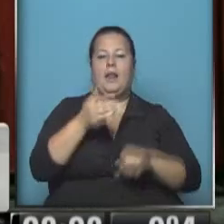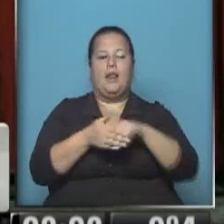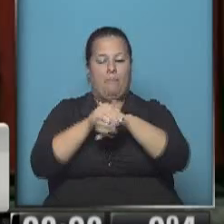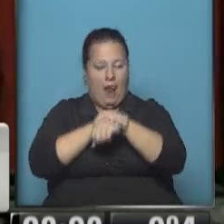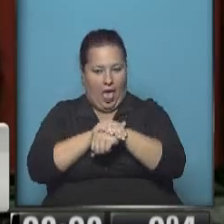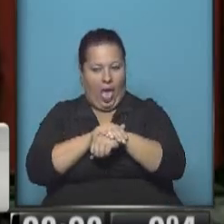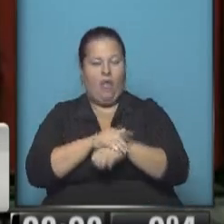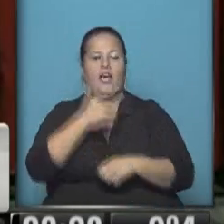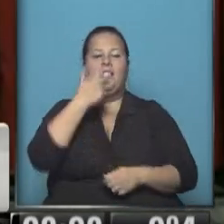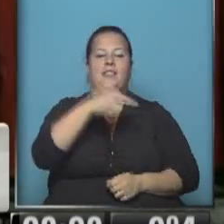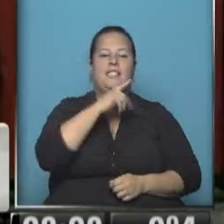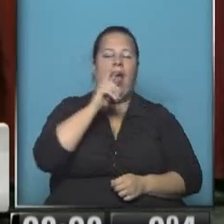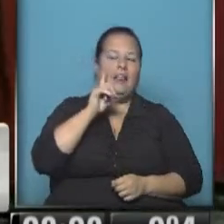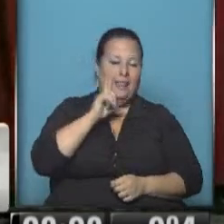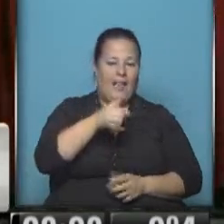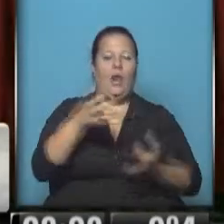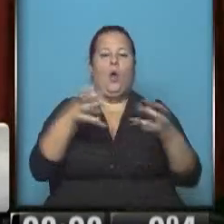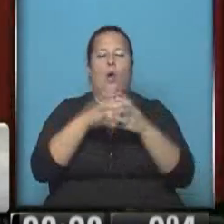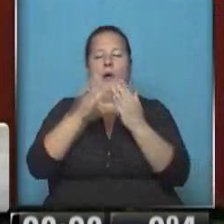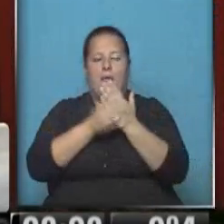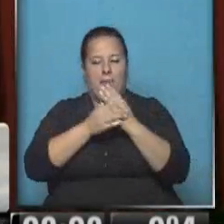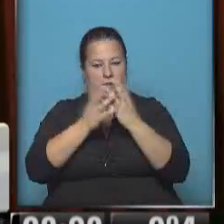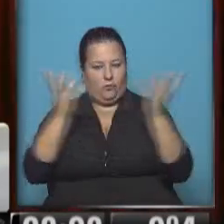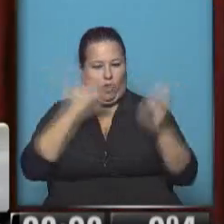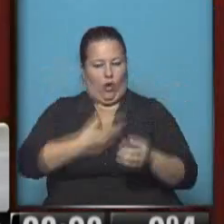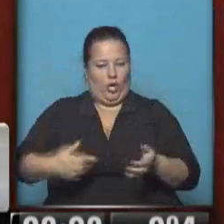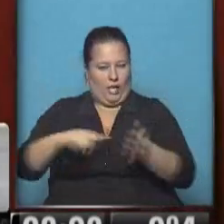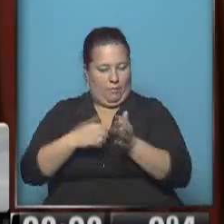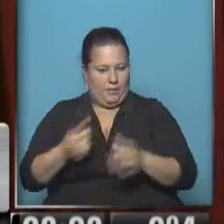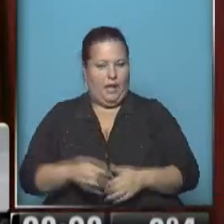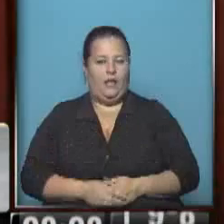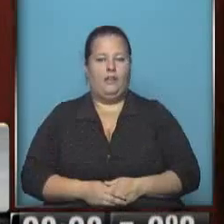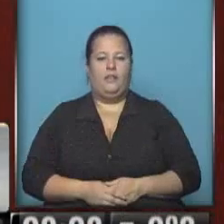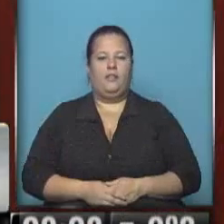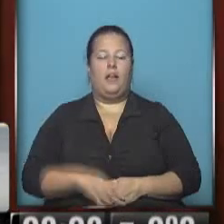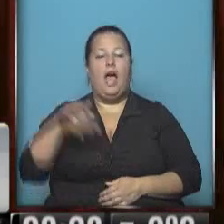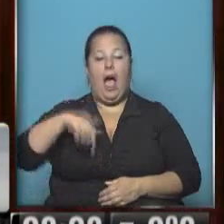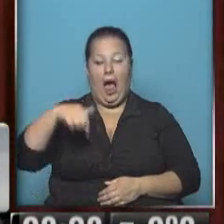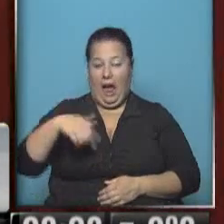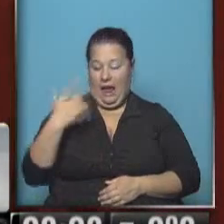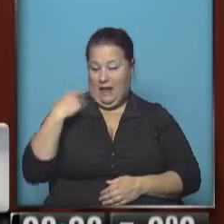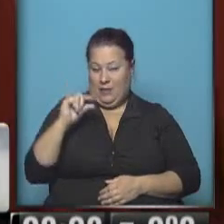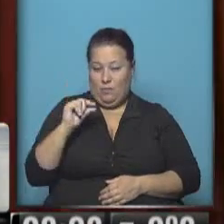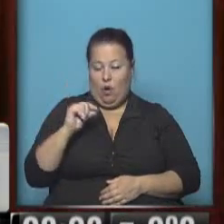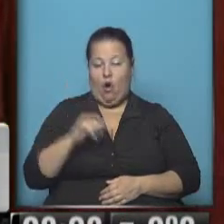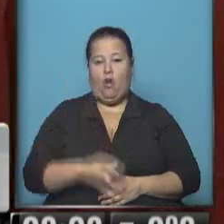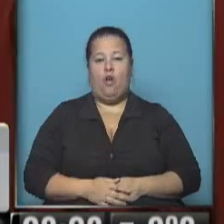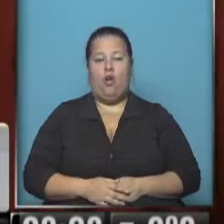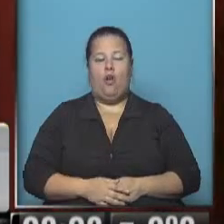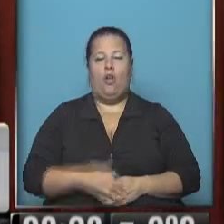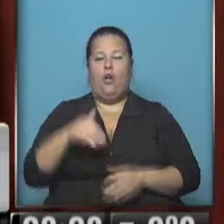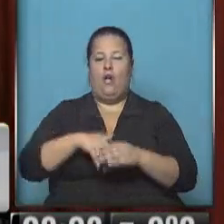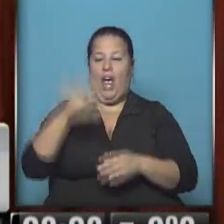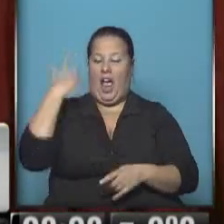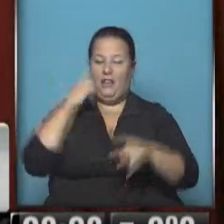larreta tranquila parte del gabinete del gobierno de la ciudad de buenos aires y ahora nada más entregar cutiño de la forma